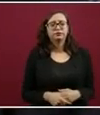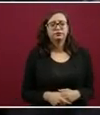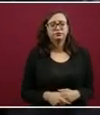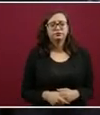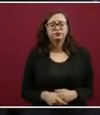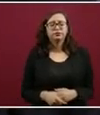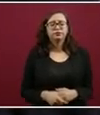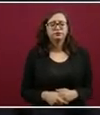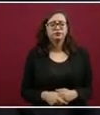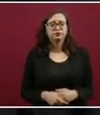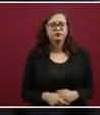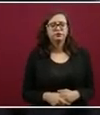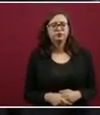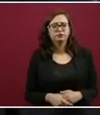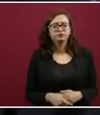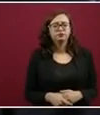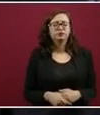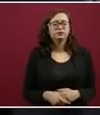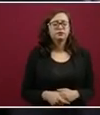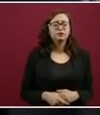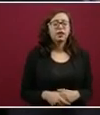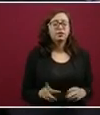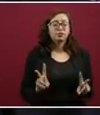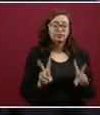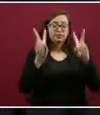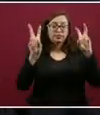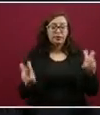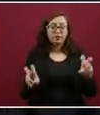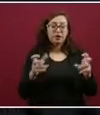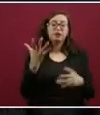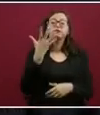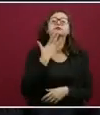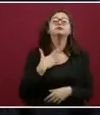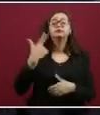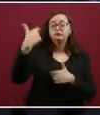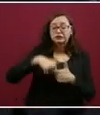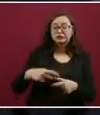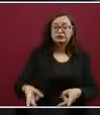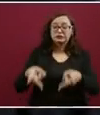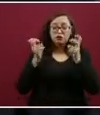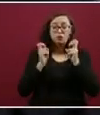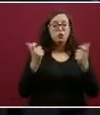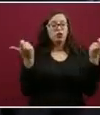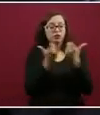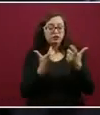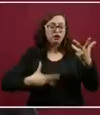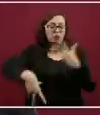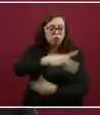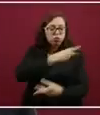En el caso de robo de combustible, lavado de dinero,